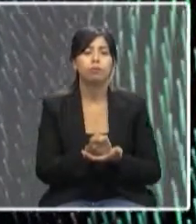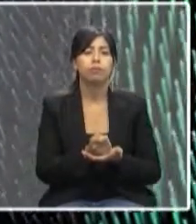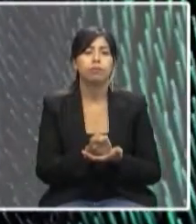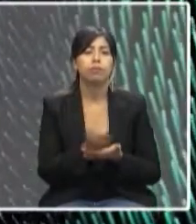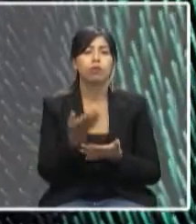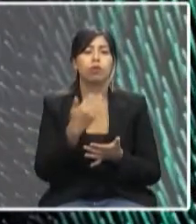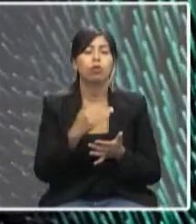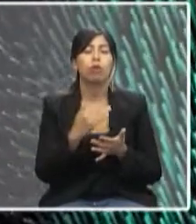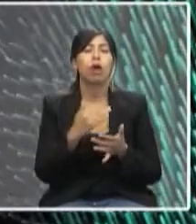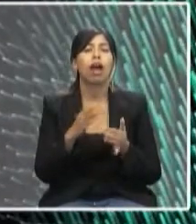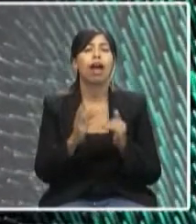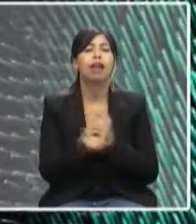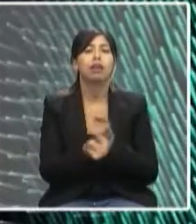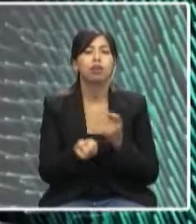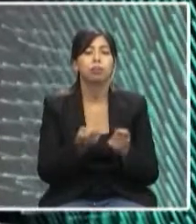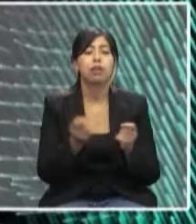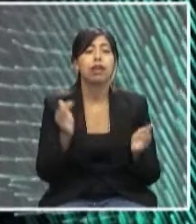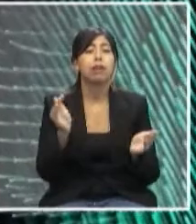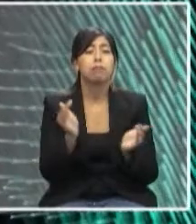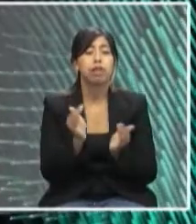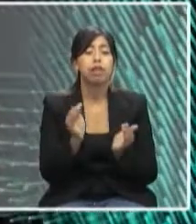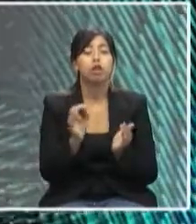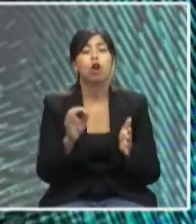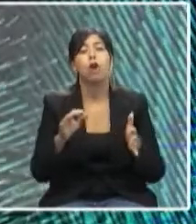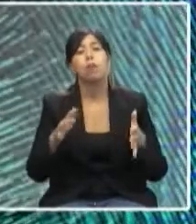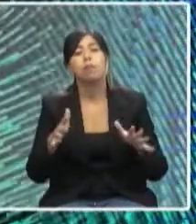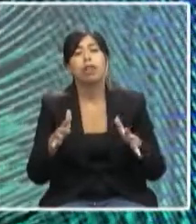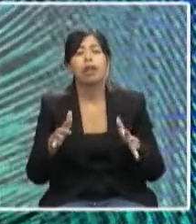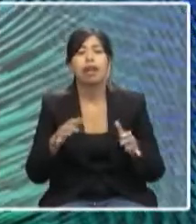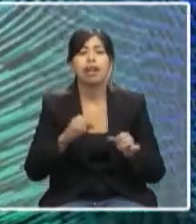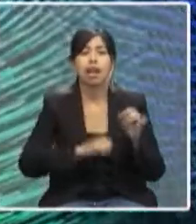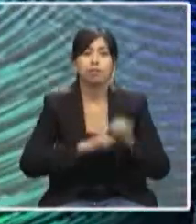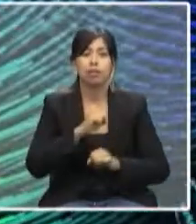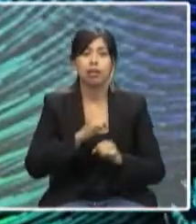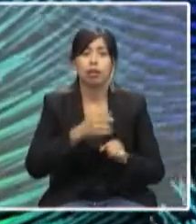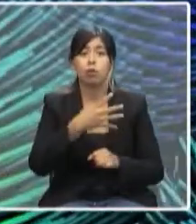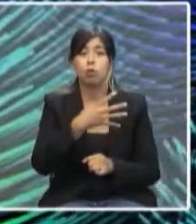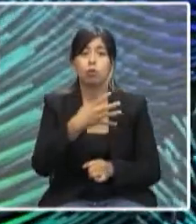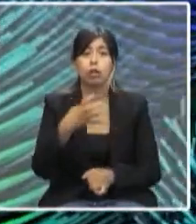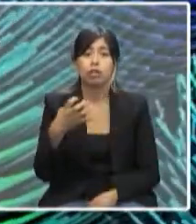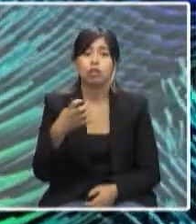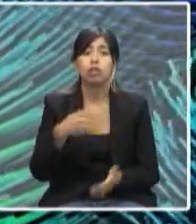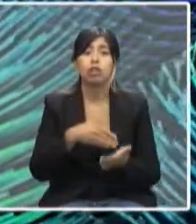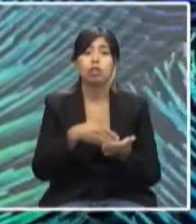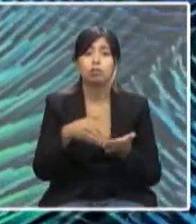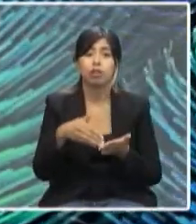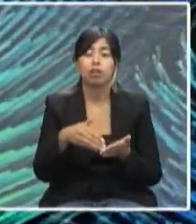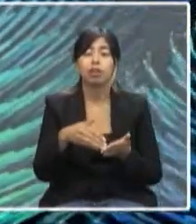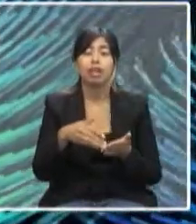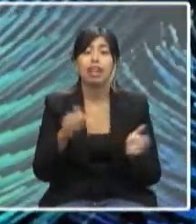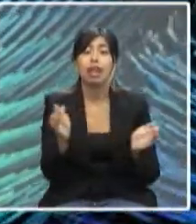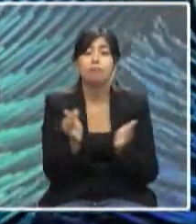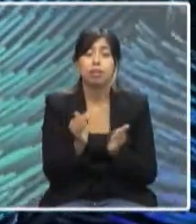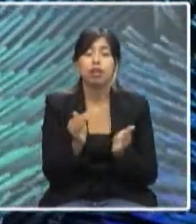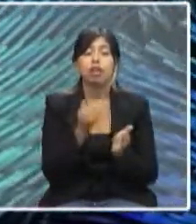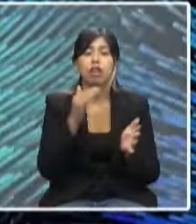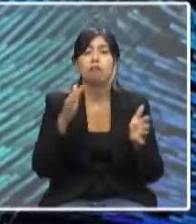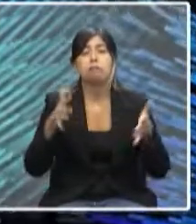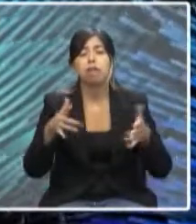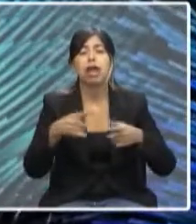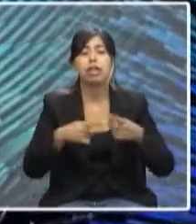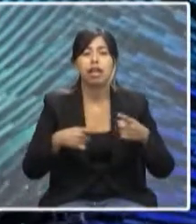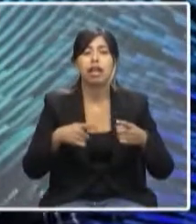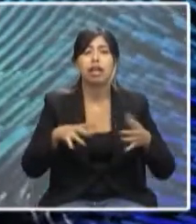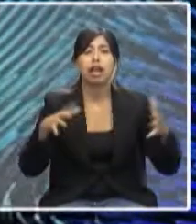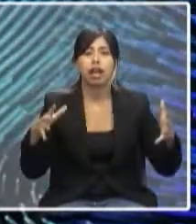que son las micro, pequeñas y medianas empresas, más de 400 millones de micro, pequeñas y medianas empresas en el mundo que nunca le han hecho una